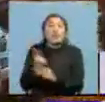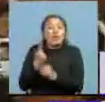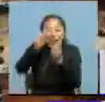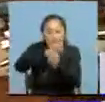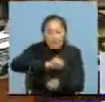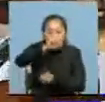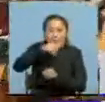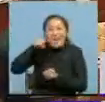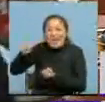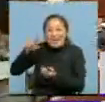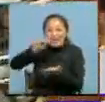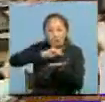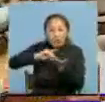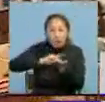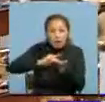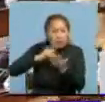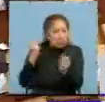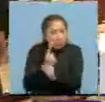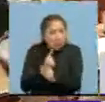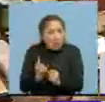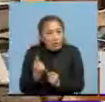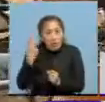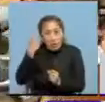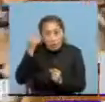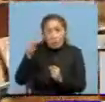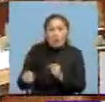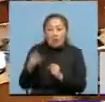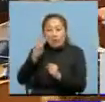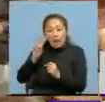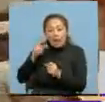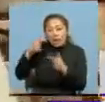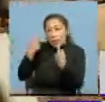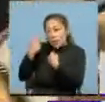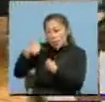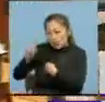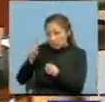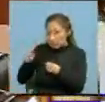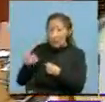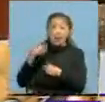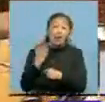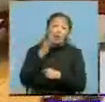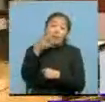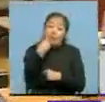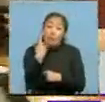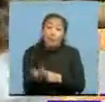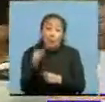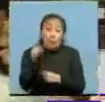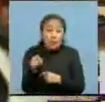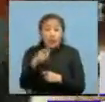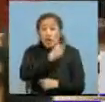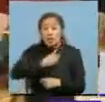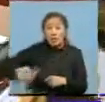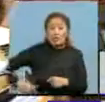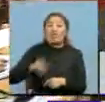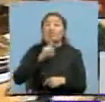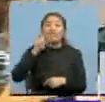diploma o el título del diputado electo porque había algunas observaciones. Fuimos a preguntarle al presidente de la Comisión de Asuntos Institucionales,